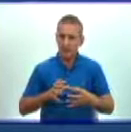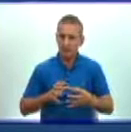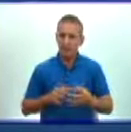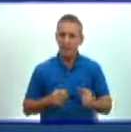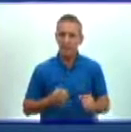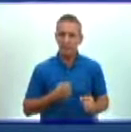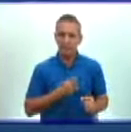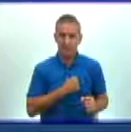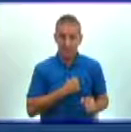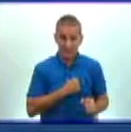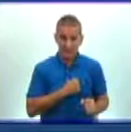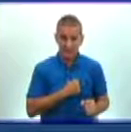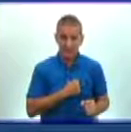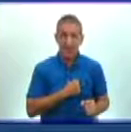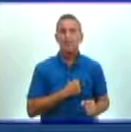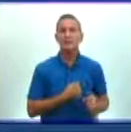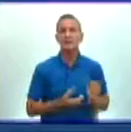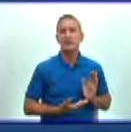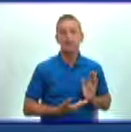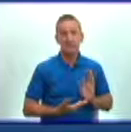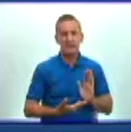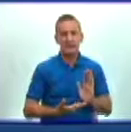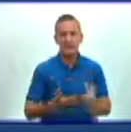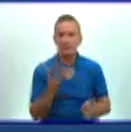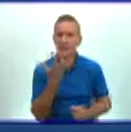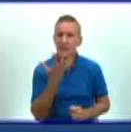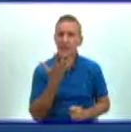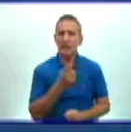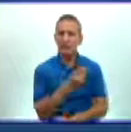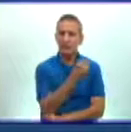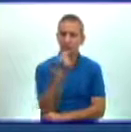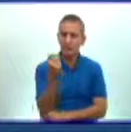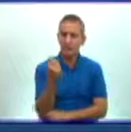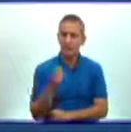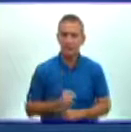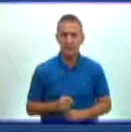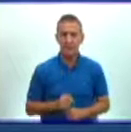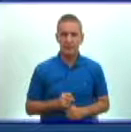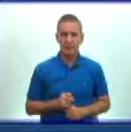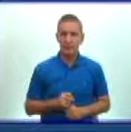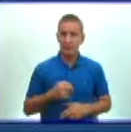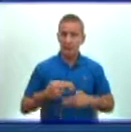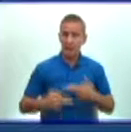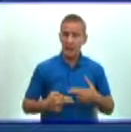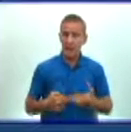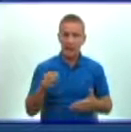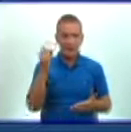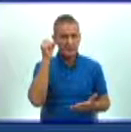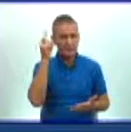enseñarles a sus maestros. Construye ideas originales.